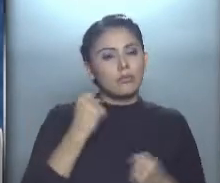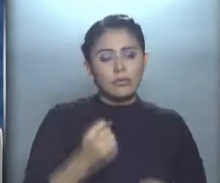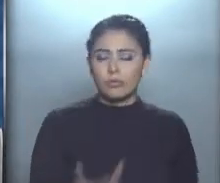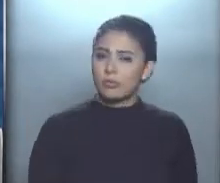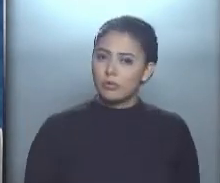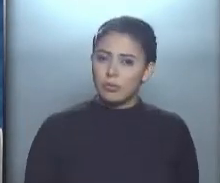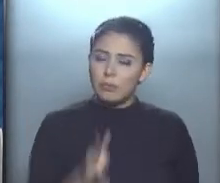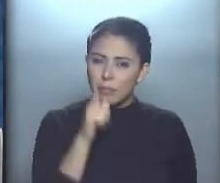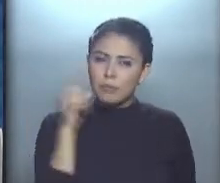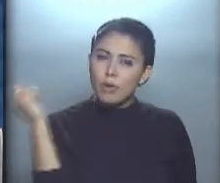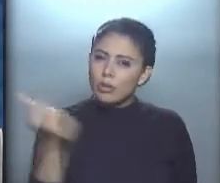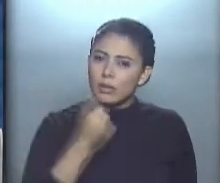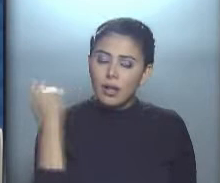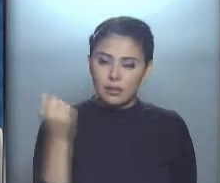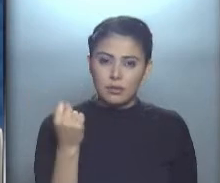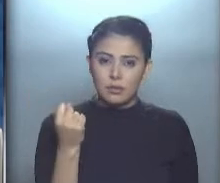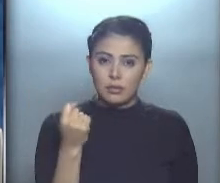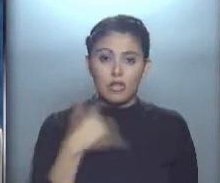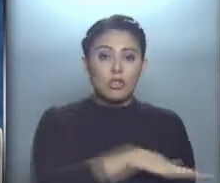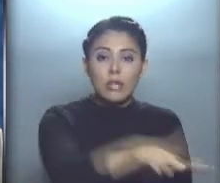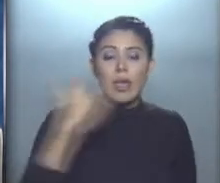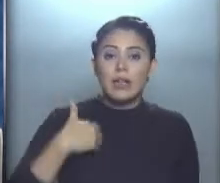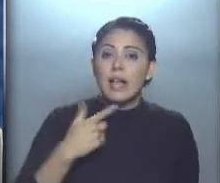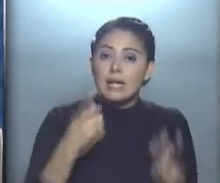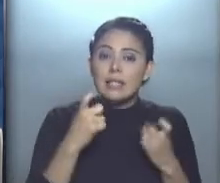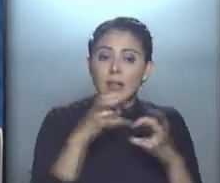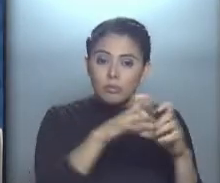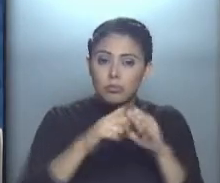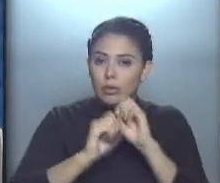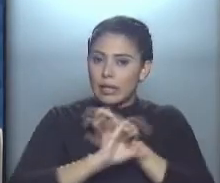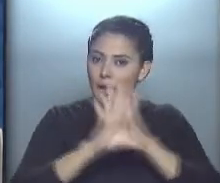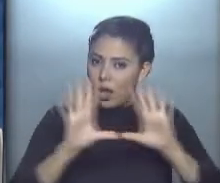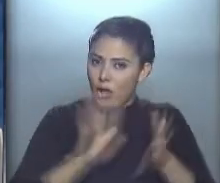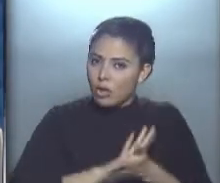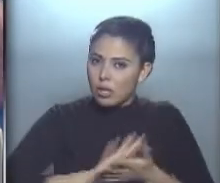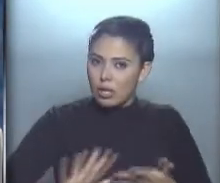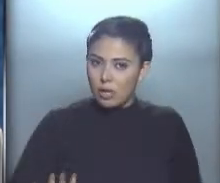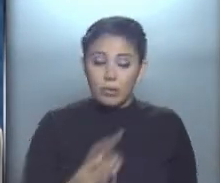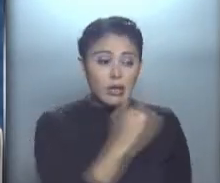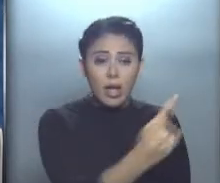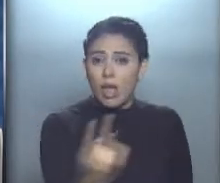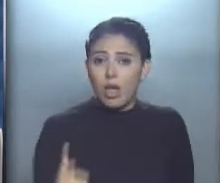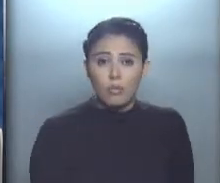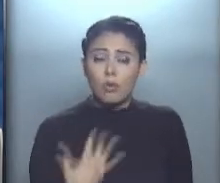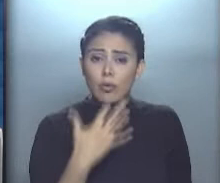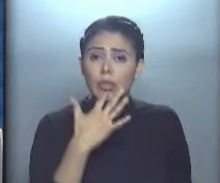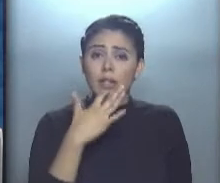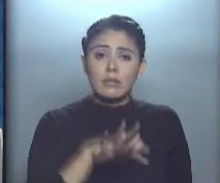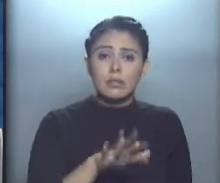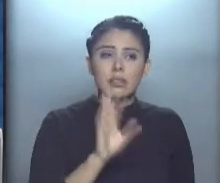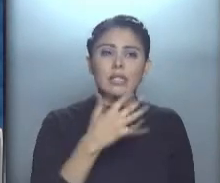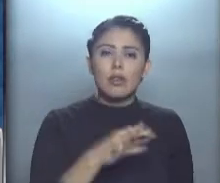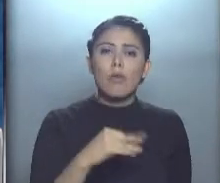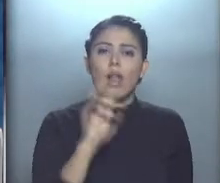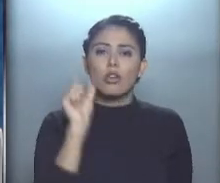me parece importante hacerlo. La sociedad argentina necesita un debate transparente en donde cada uno advierta respecto al rol del